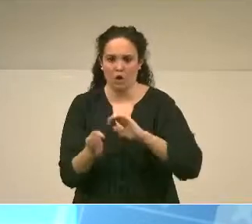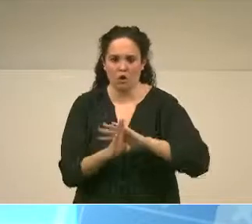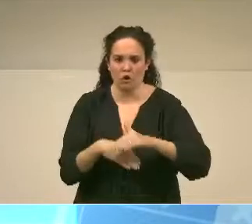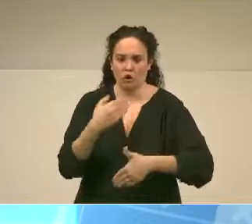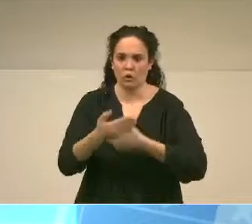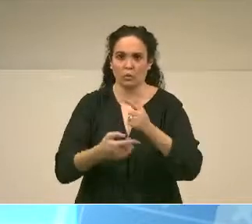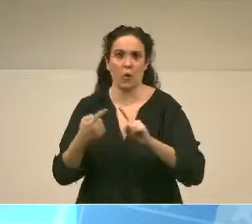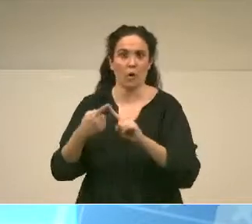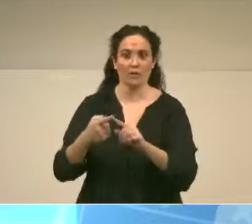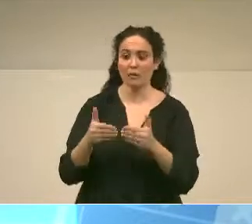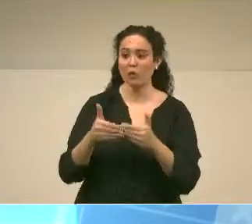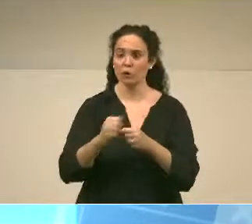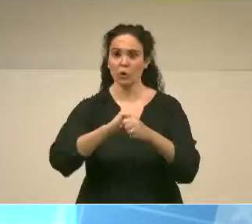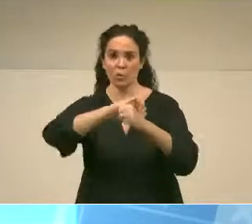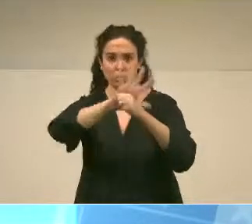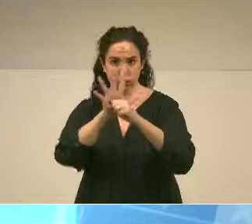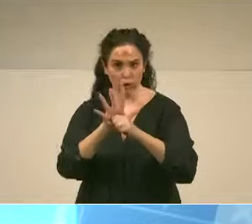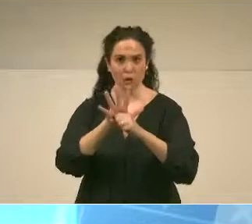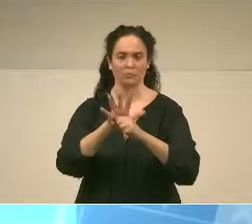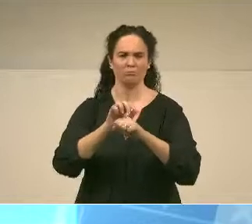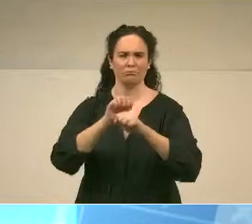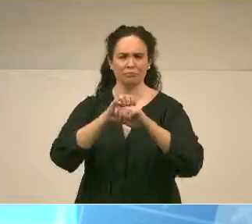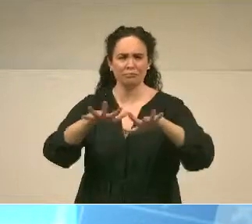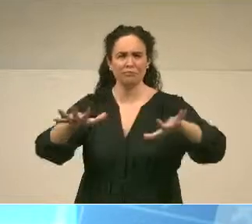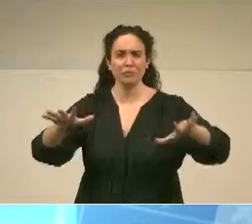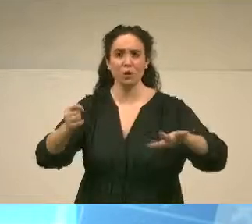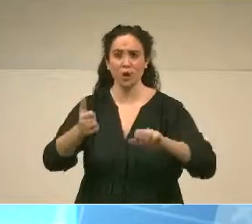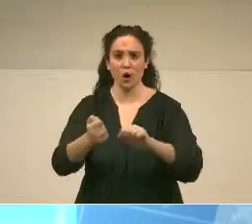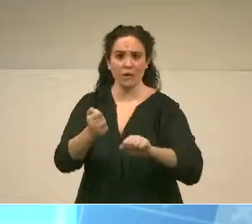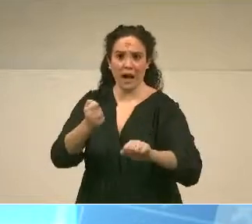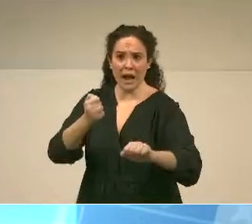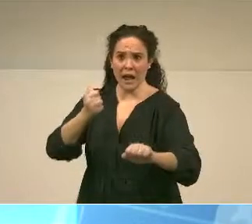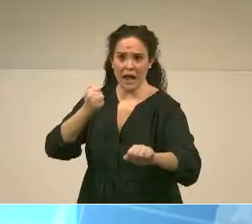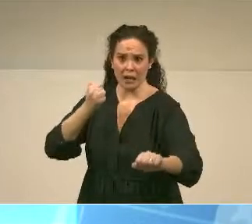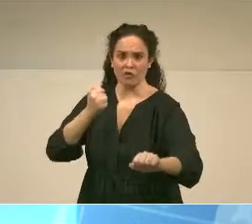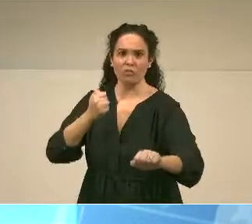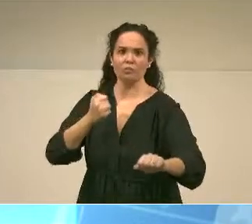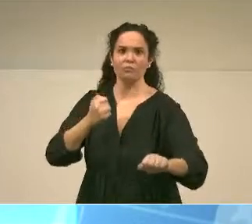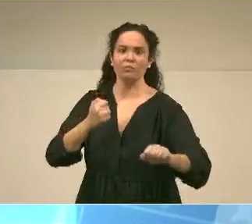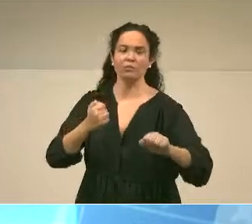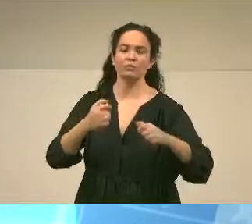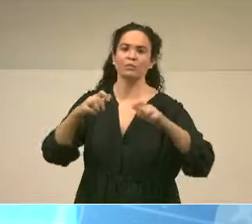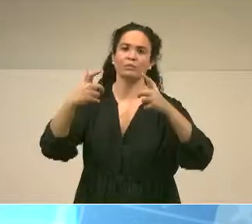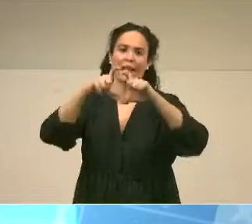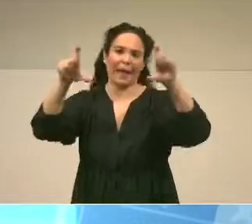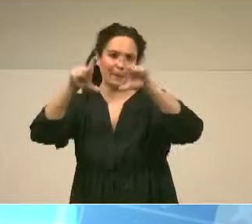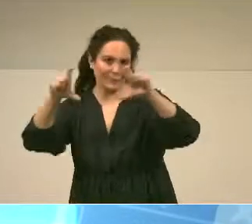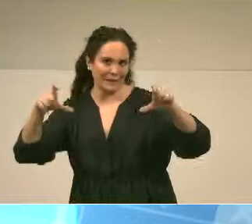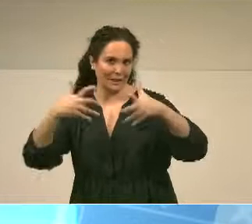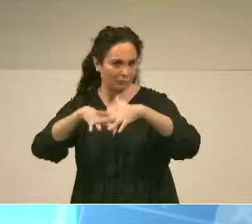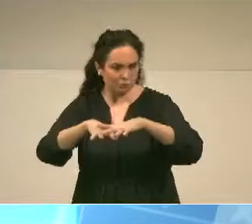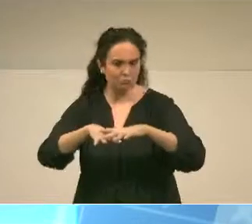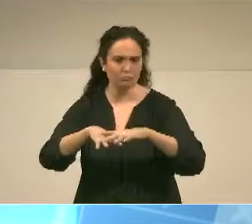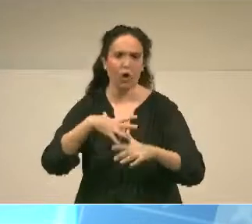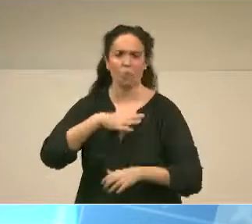en que la pandemia pues afloje un poco y consigamos salir de esta situación, nuestro tejido empresarial esté preparado para asumir todos los